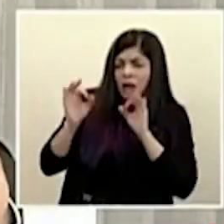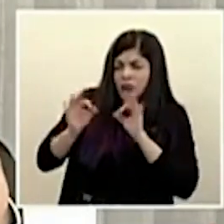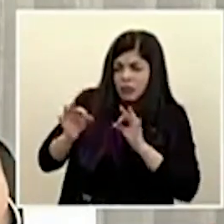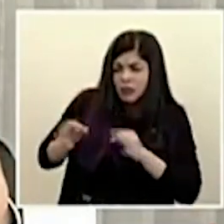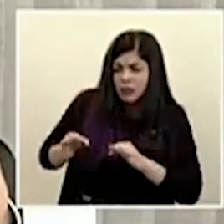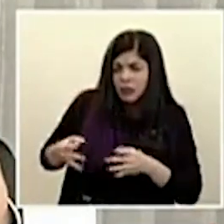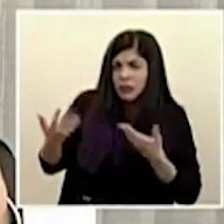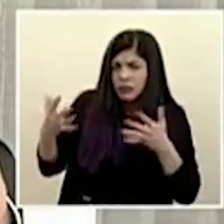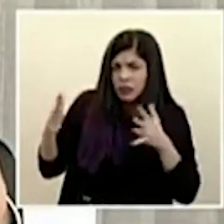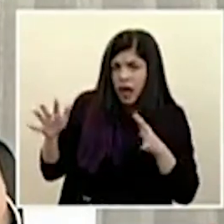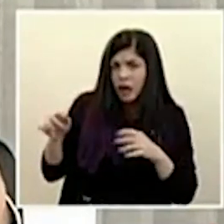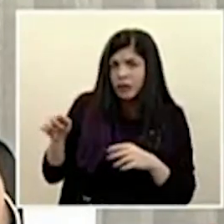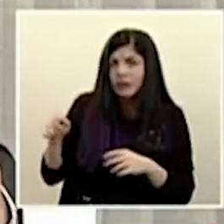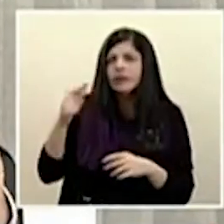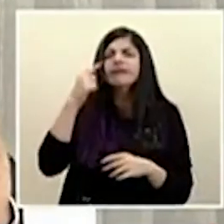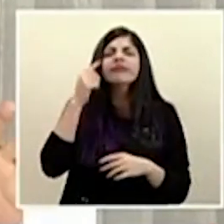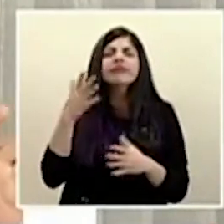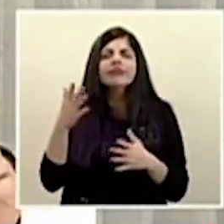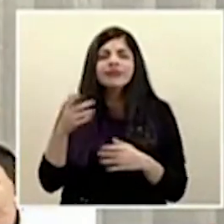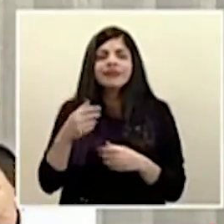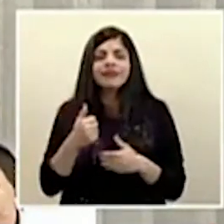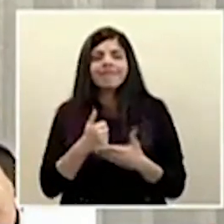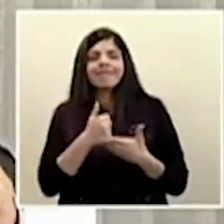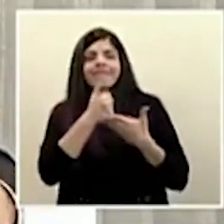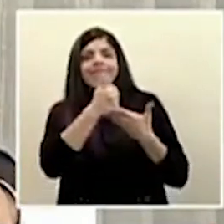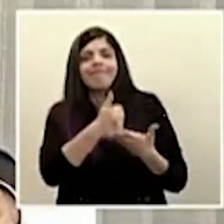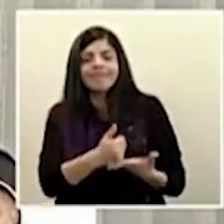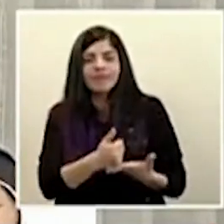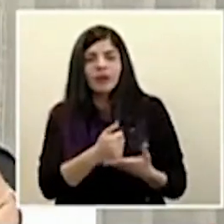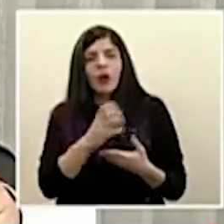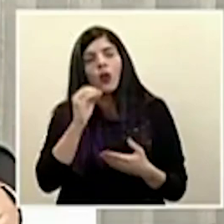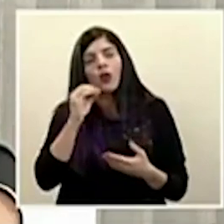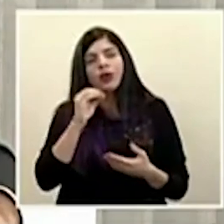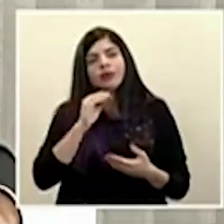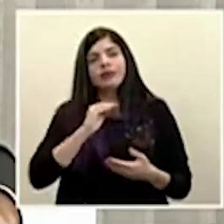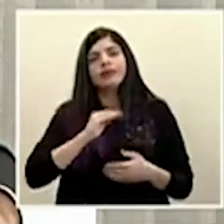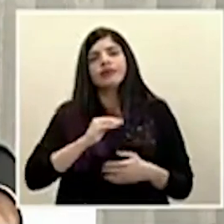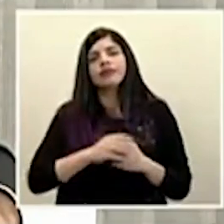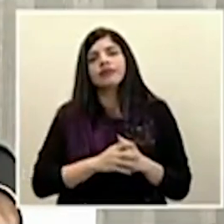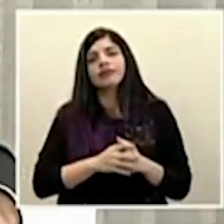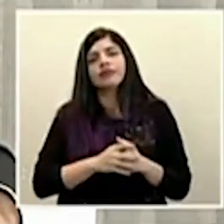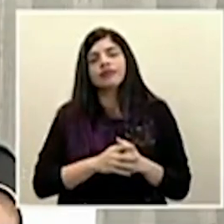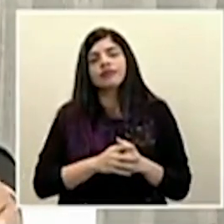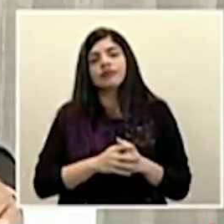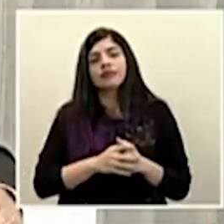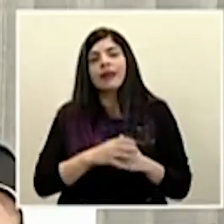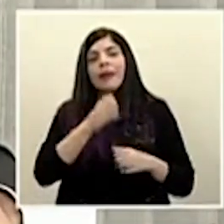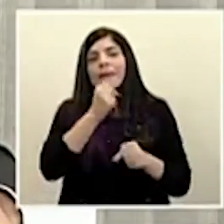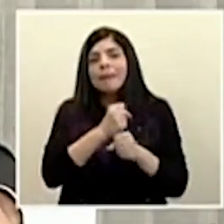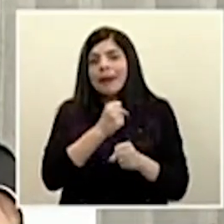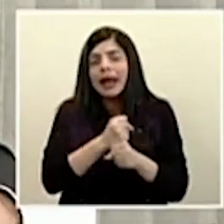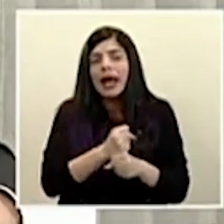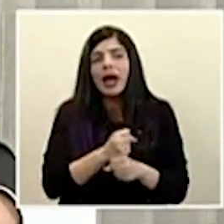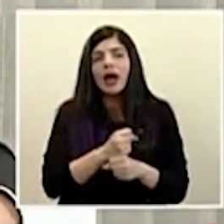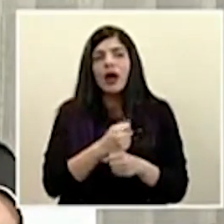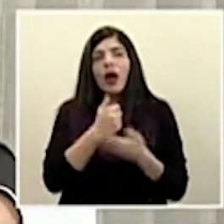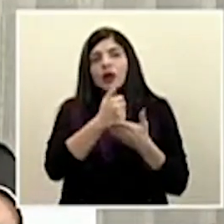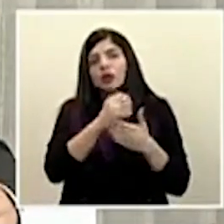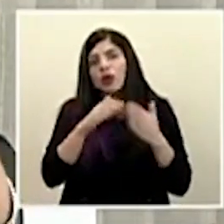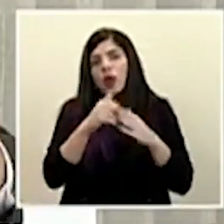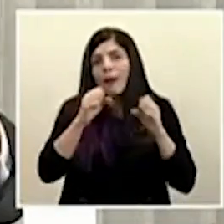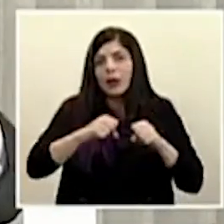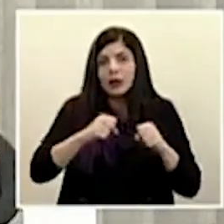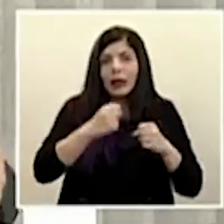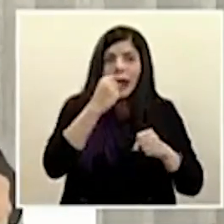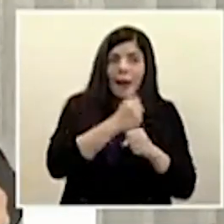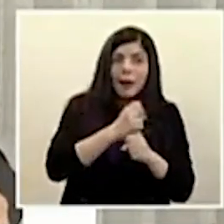decisiones para aliviar, o en la medida de lo posible, al empleo y a las empresas